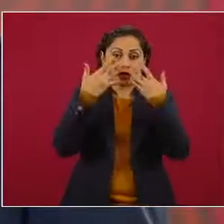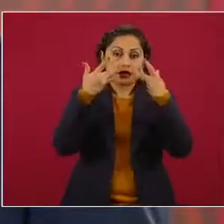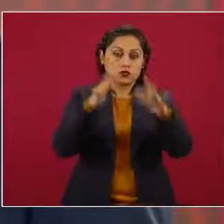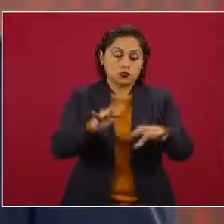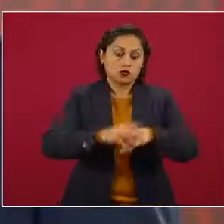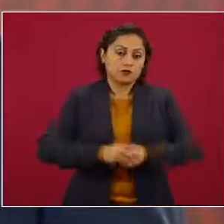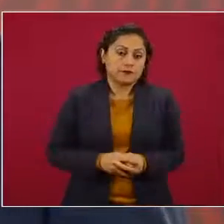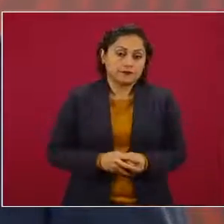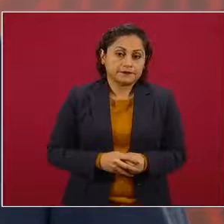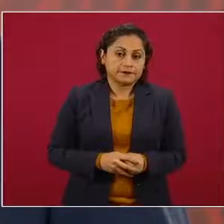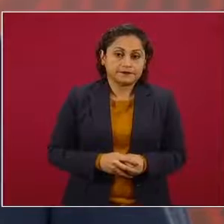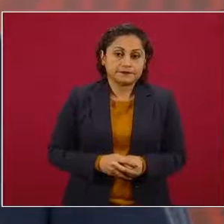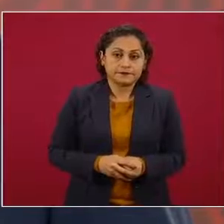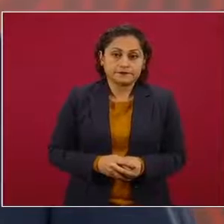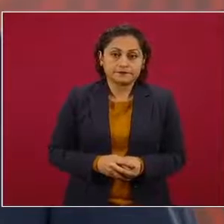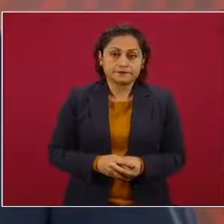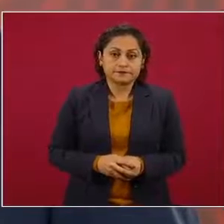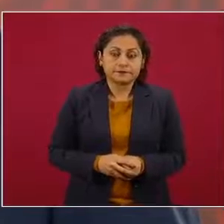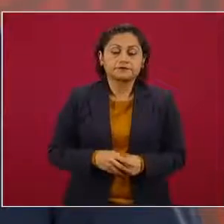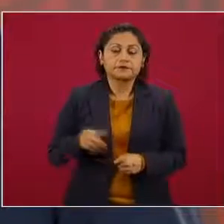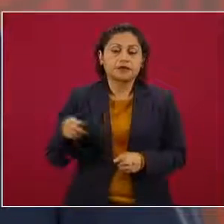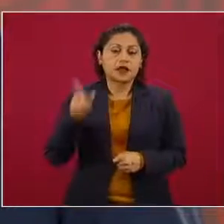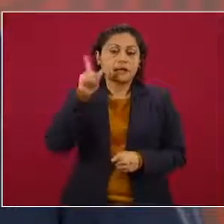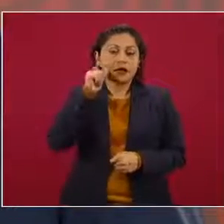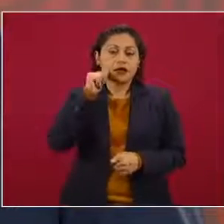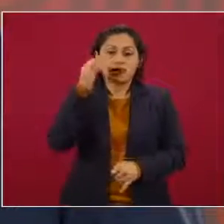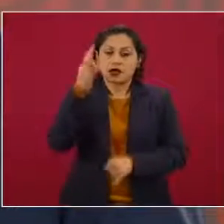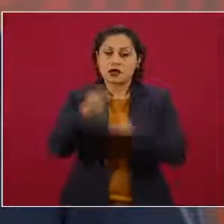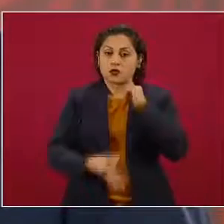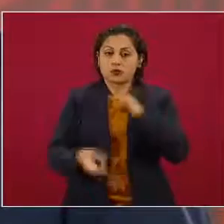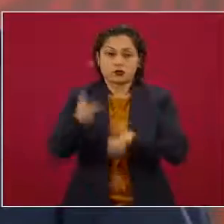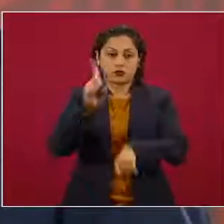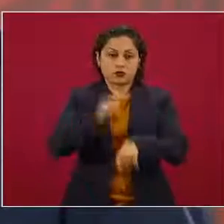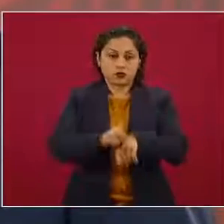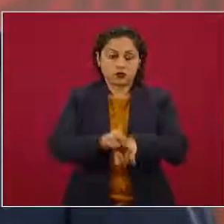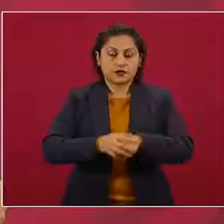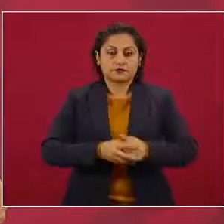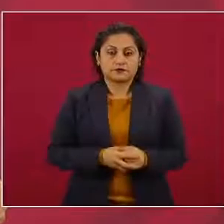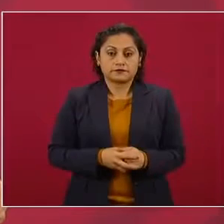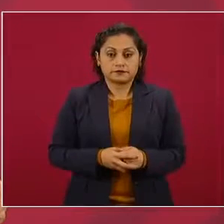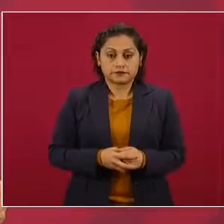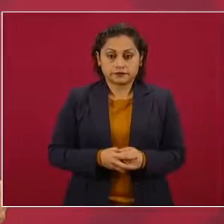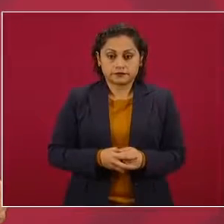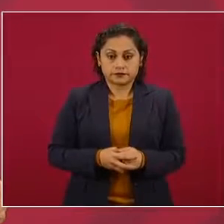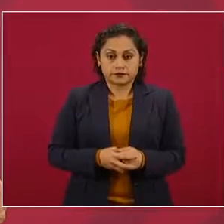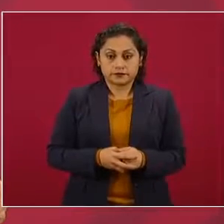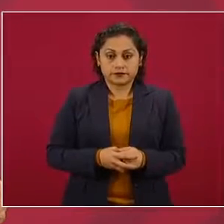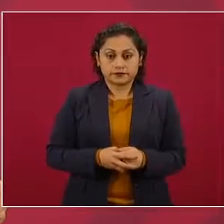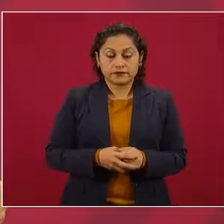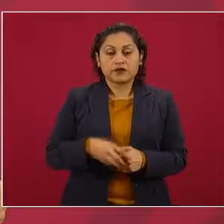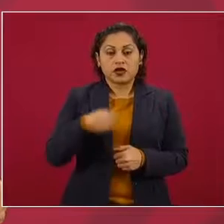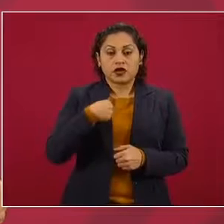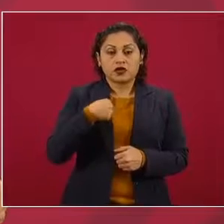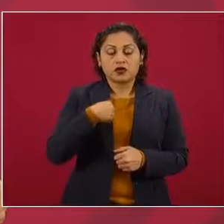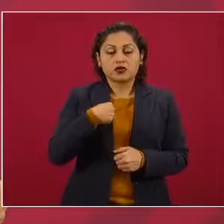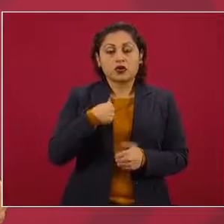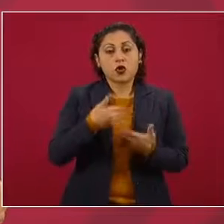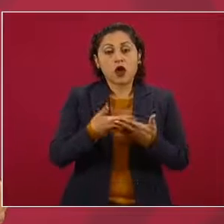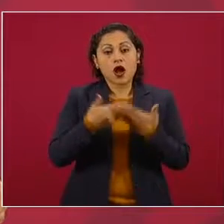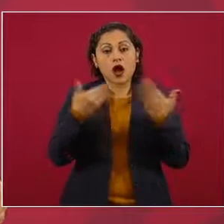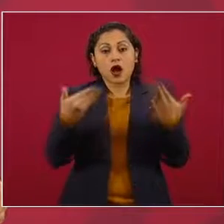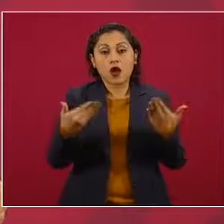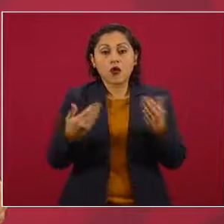mañana, va a estar con nosotros. Y tengo que elegir al